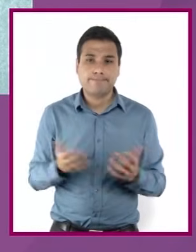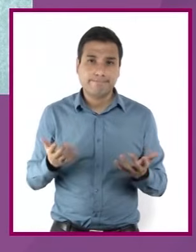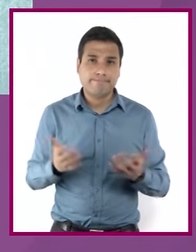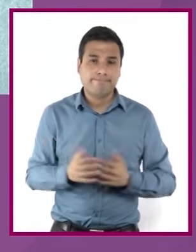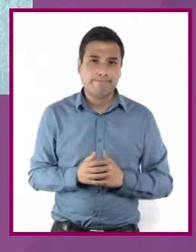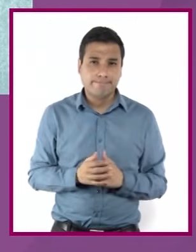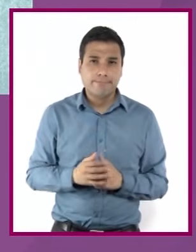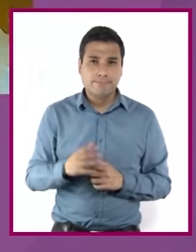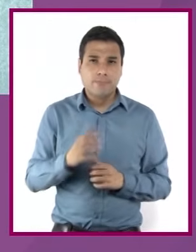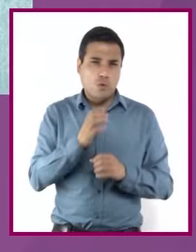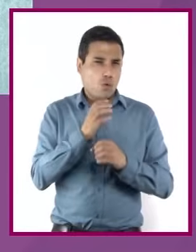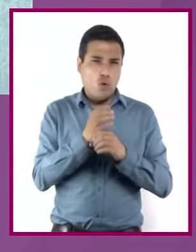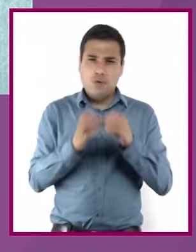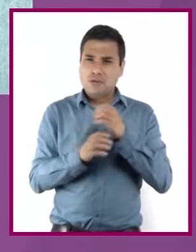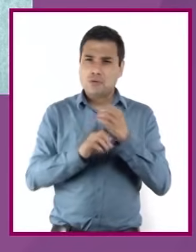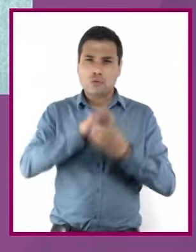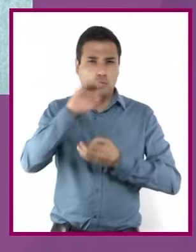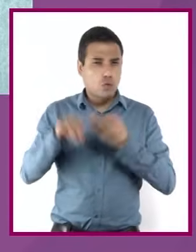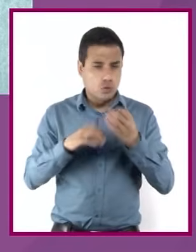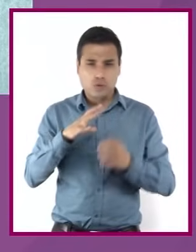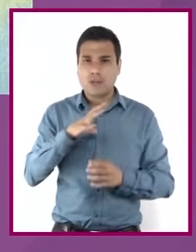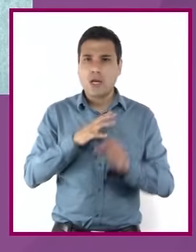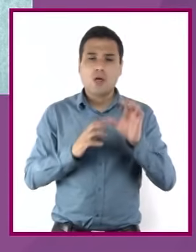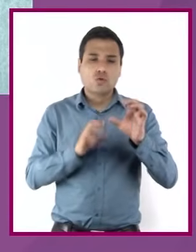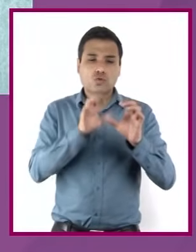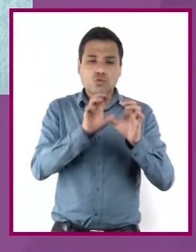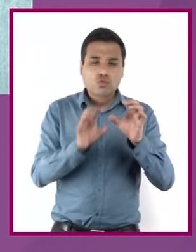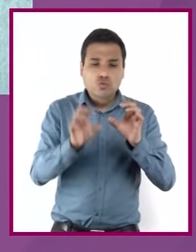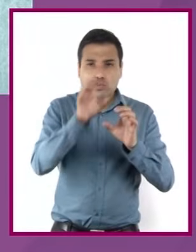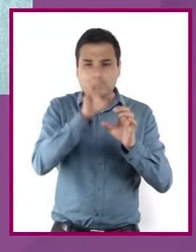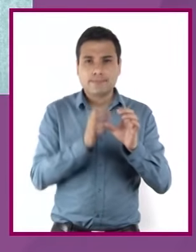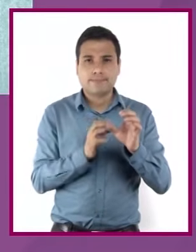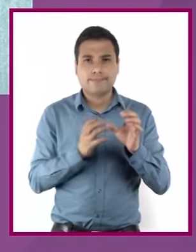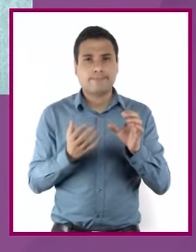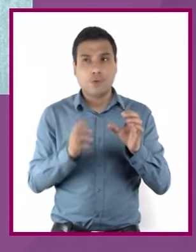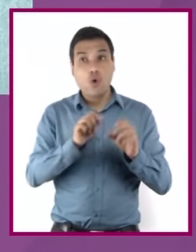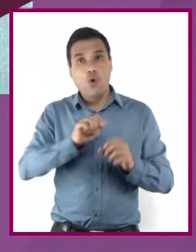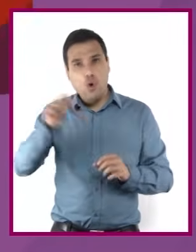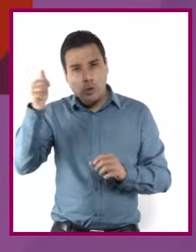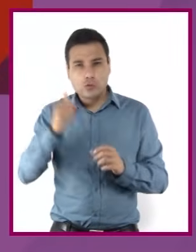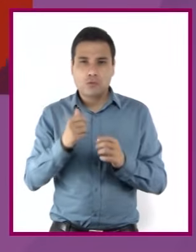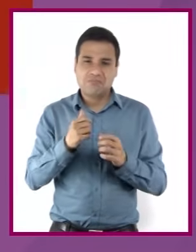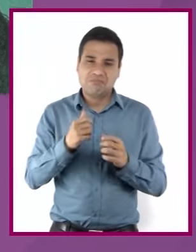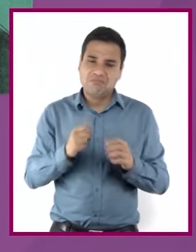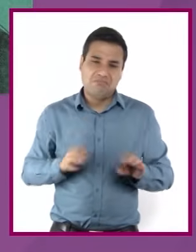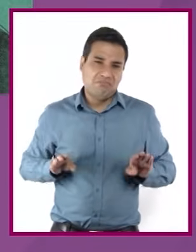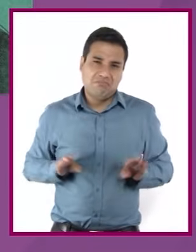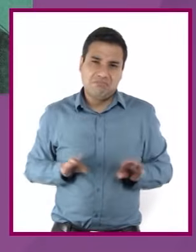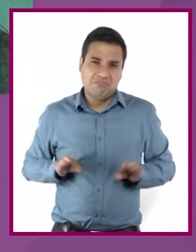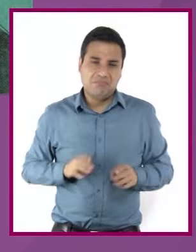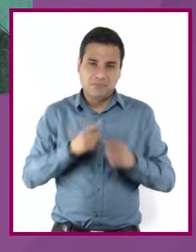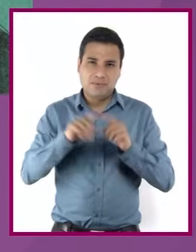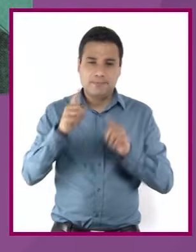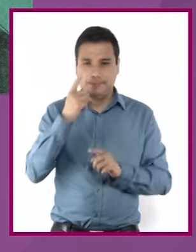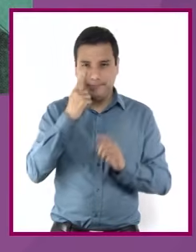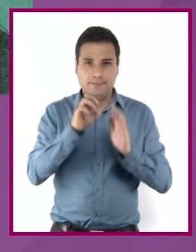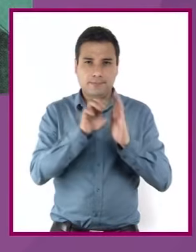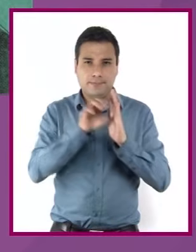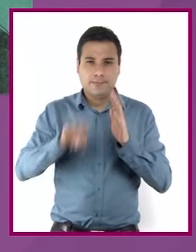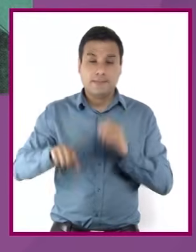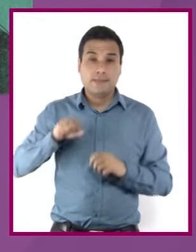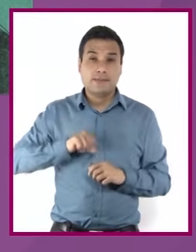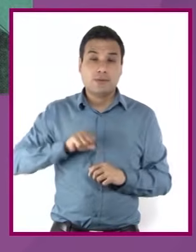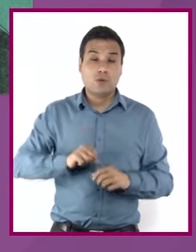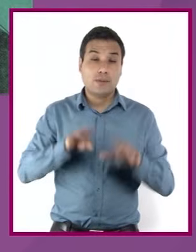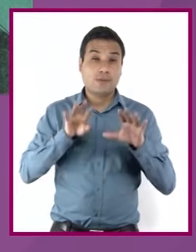por átomos iguales entre sí, pero que a su vez eran distintos a los de otro elemento. A mitad del siglo XIX,